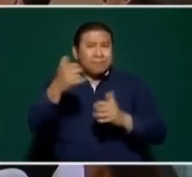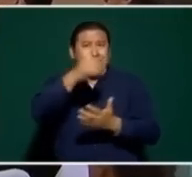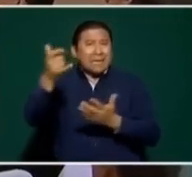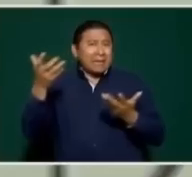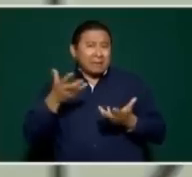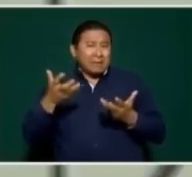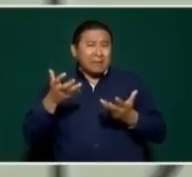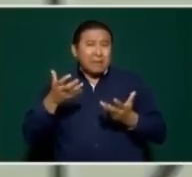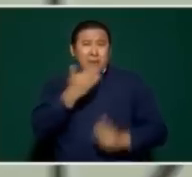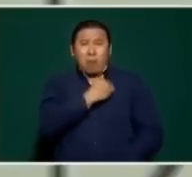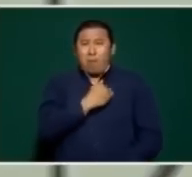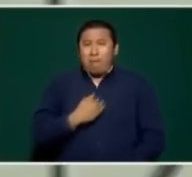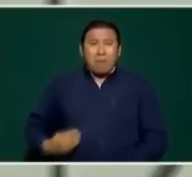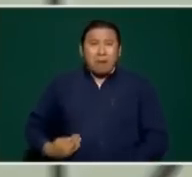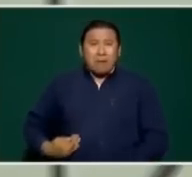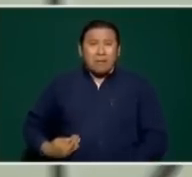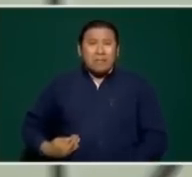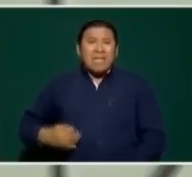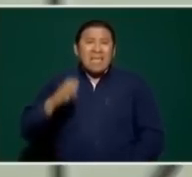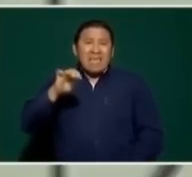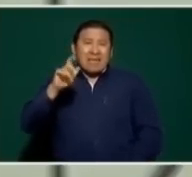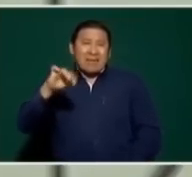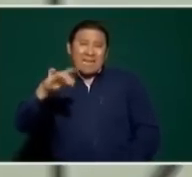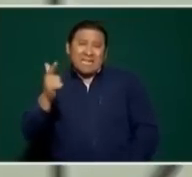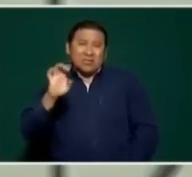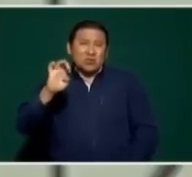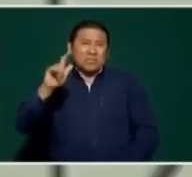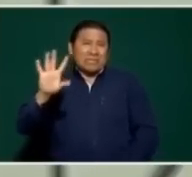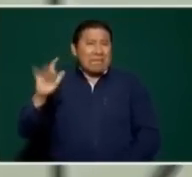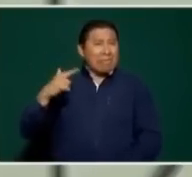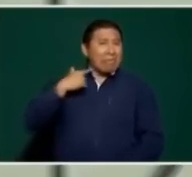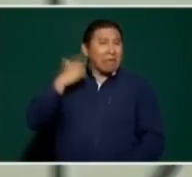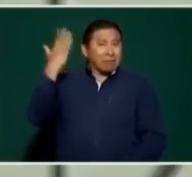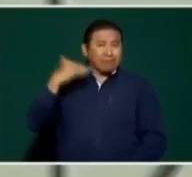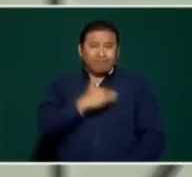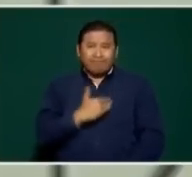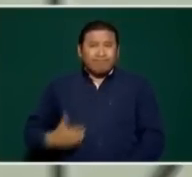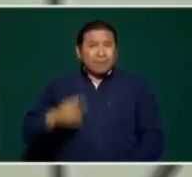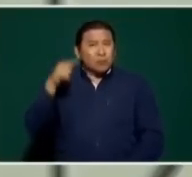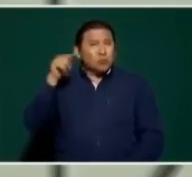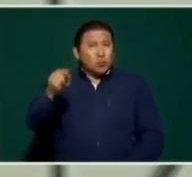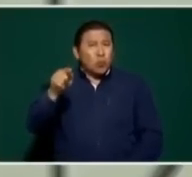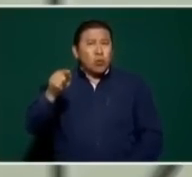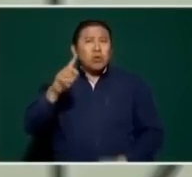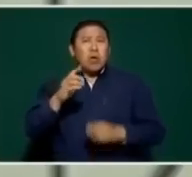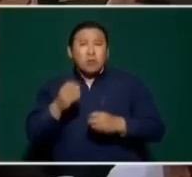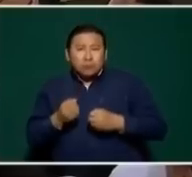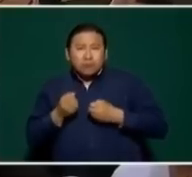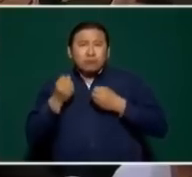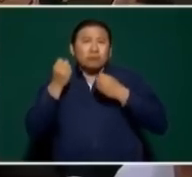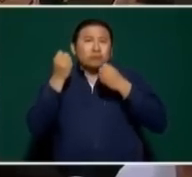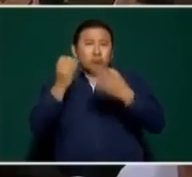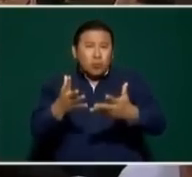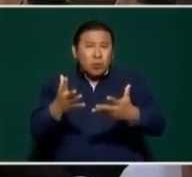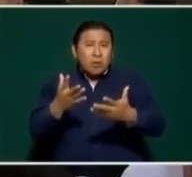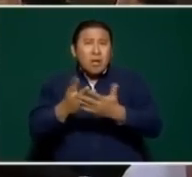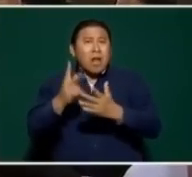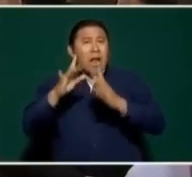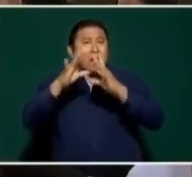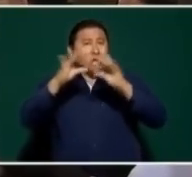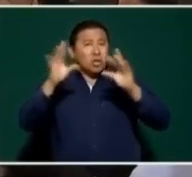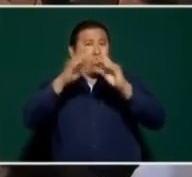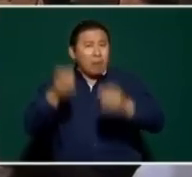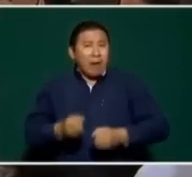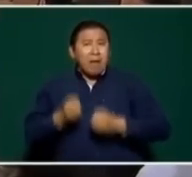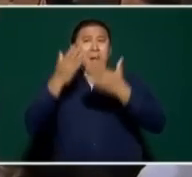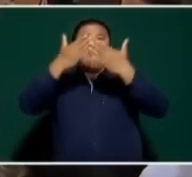la hizo el presidente Ernesto Zedillo en su gobierno. Quieren que usted los done, la done al pueblo de Cozumel